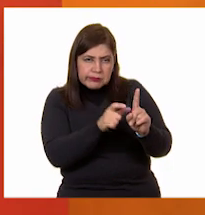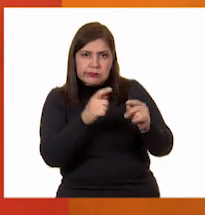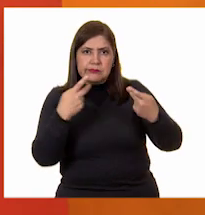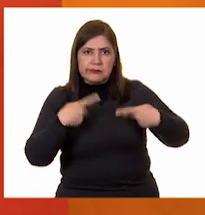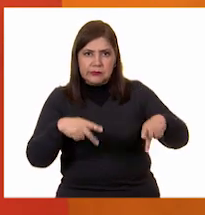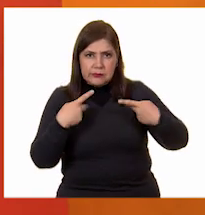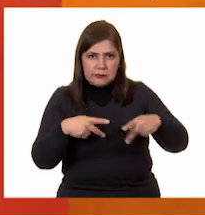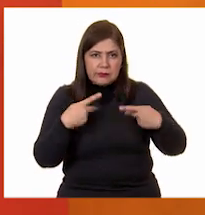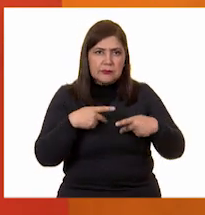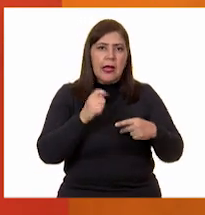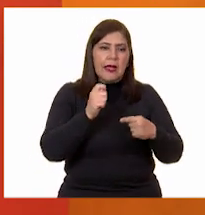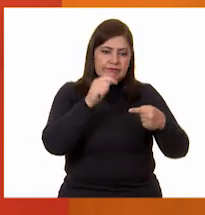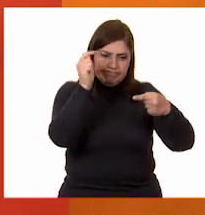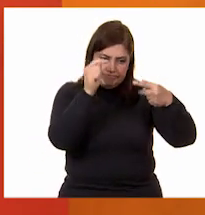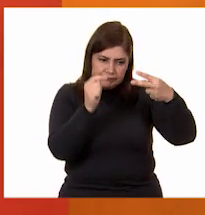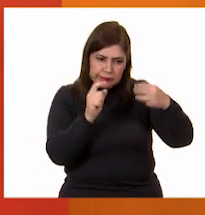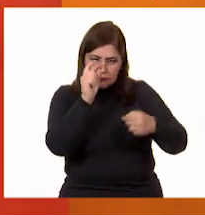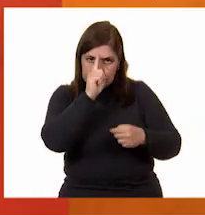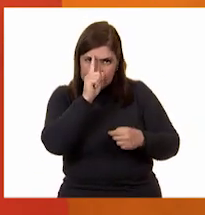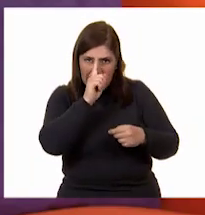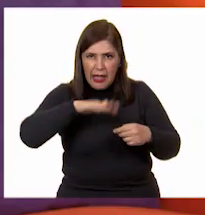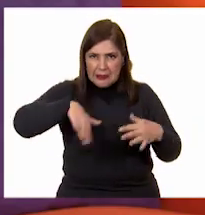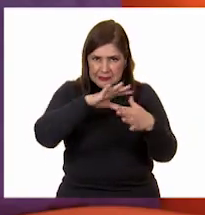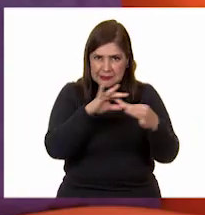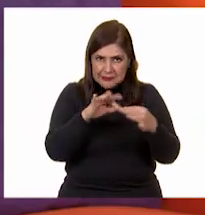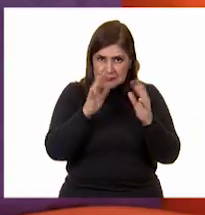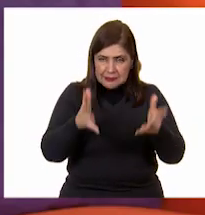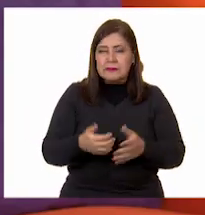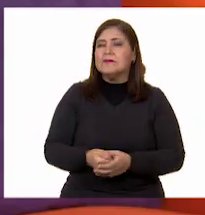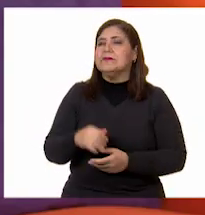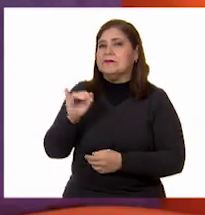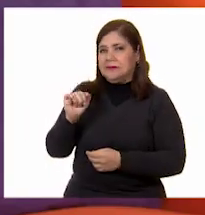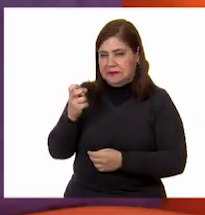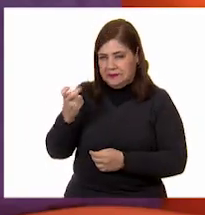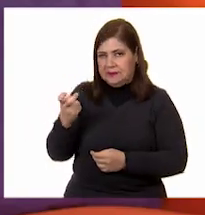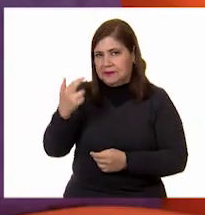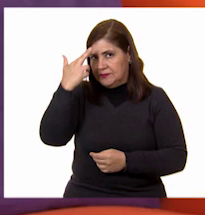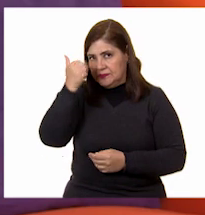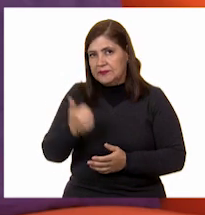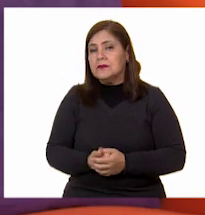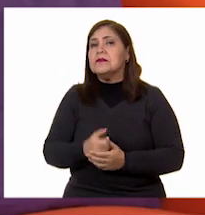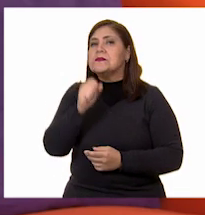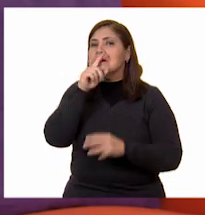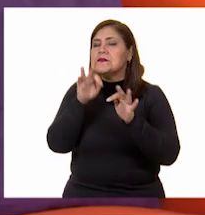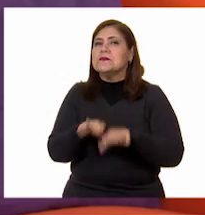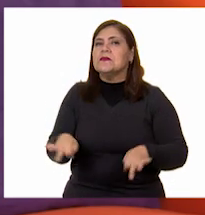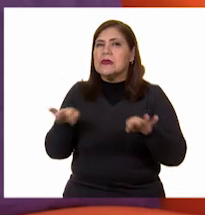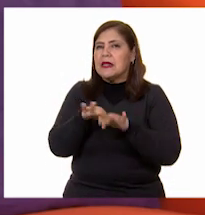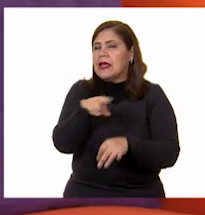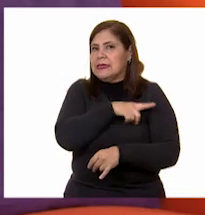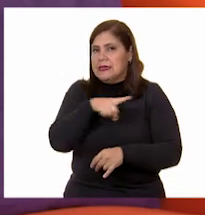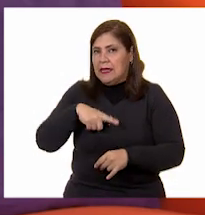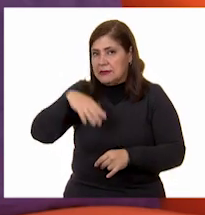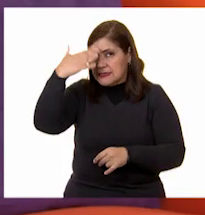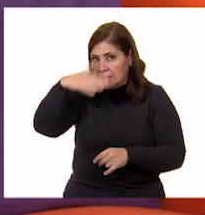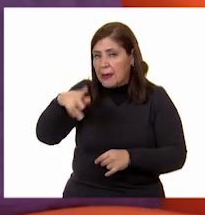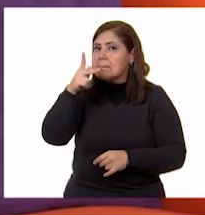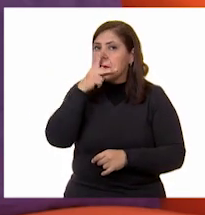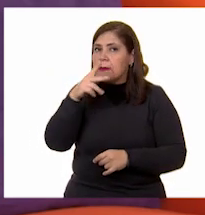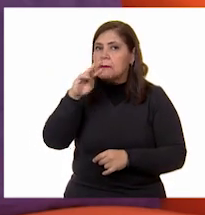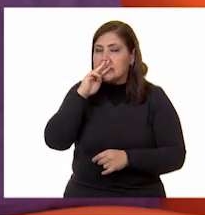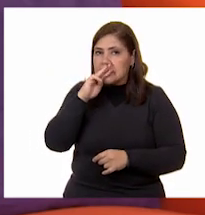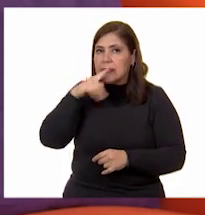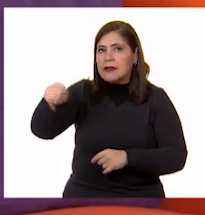que se lleven a cabo las recomendaciones que ya mencionamos. Así es. También es importante considerar que madres y padres